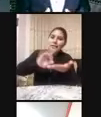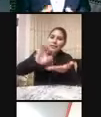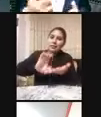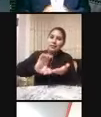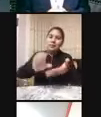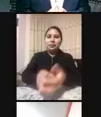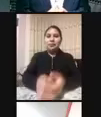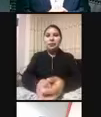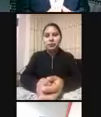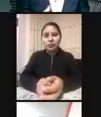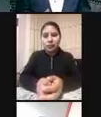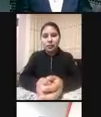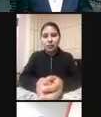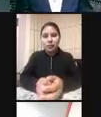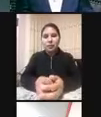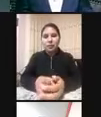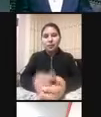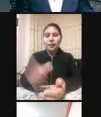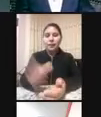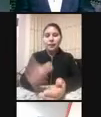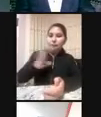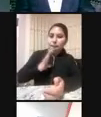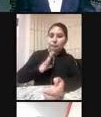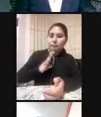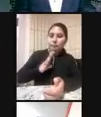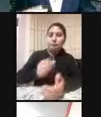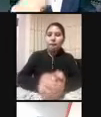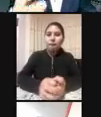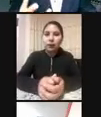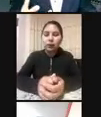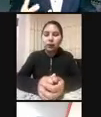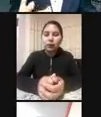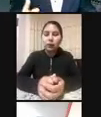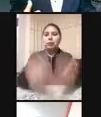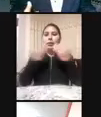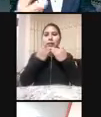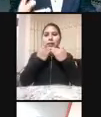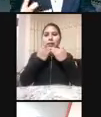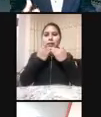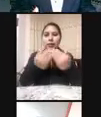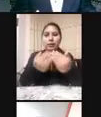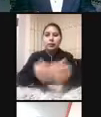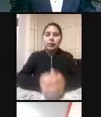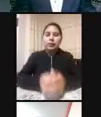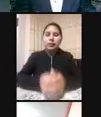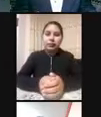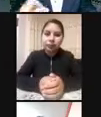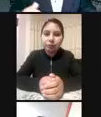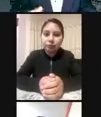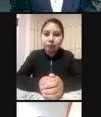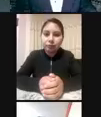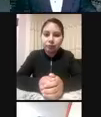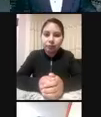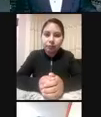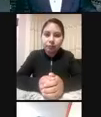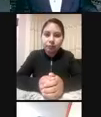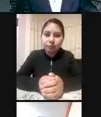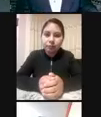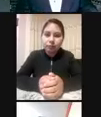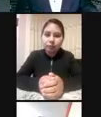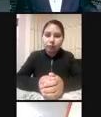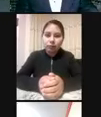a continuar sin antes mencionarles que vamos a agradecer que todo esto, este webinar está siendo realizado gracias